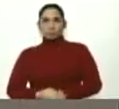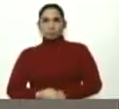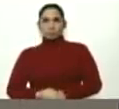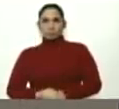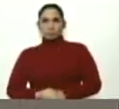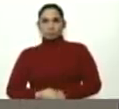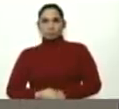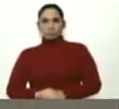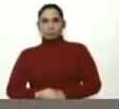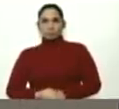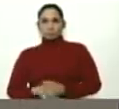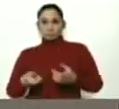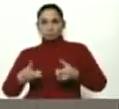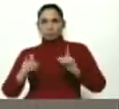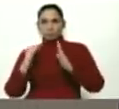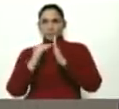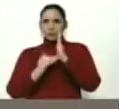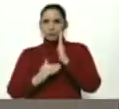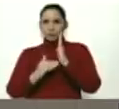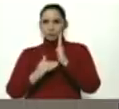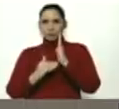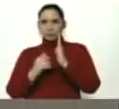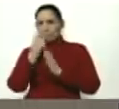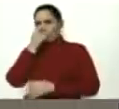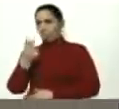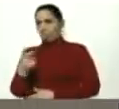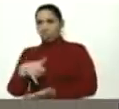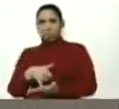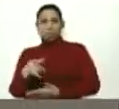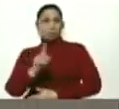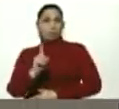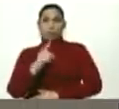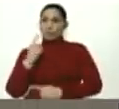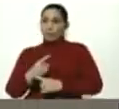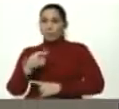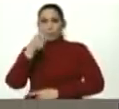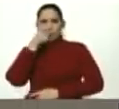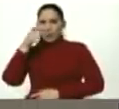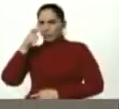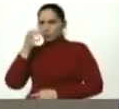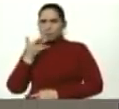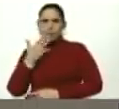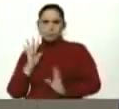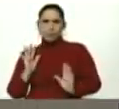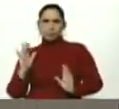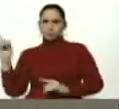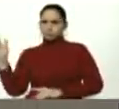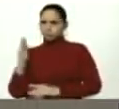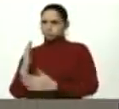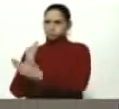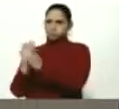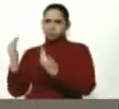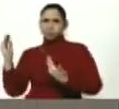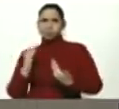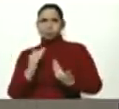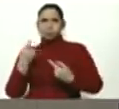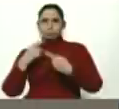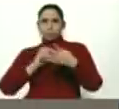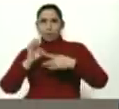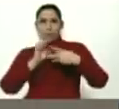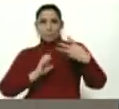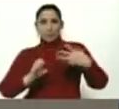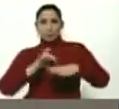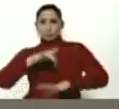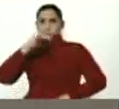que nos permita bajar la guardia, sobre todo cuando estamos viendo presencia de varios elementos de riesgo.